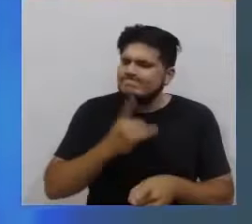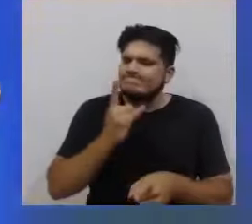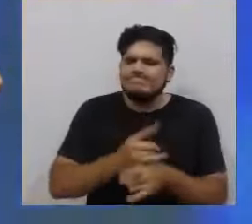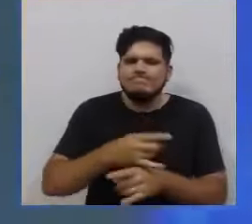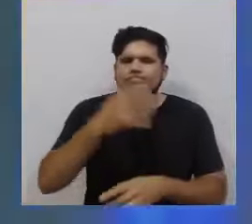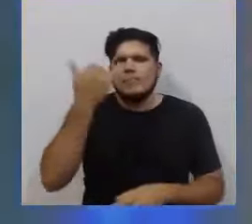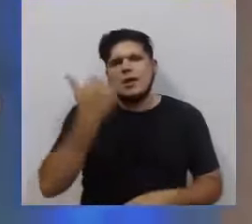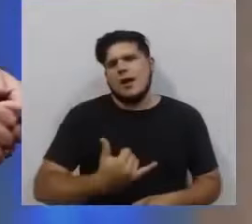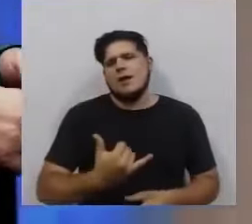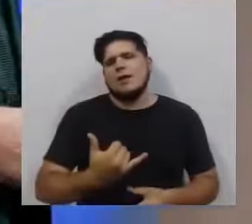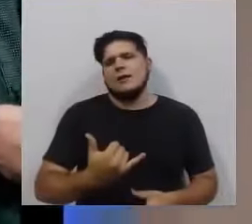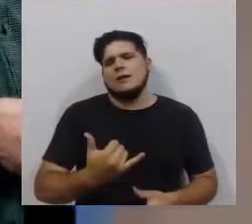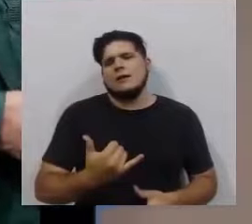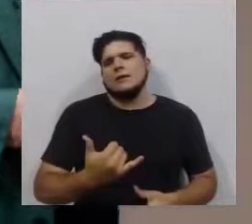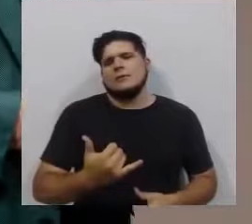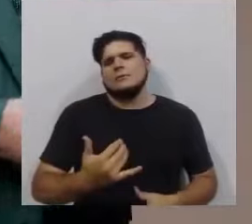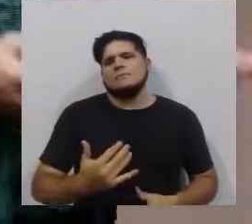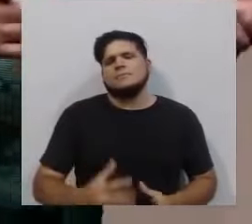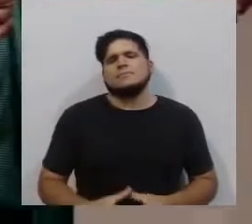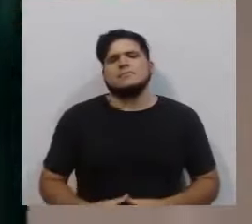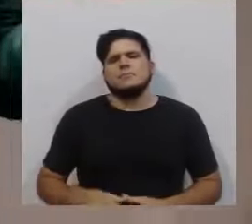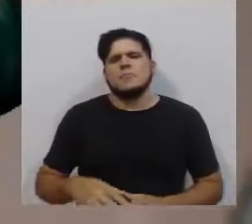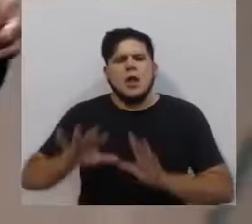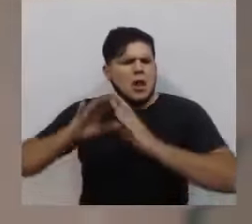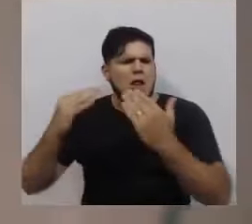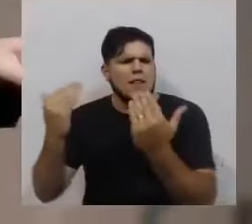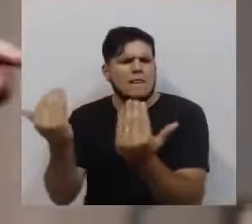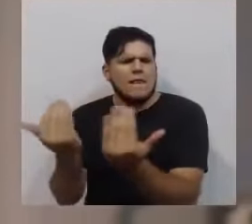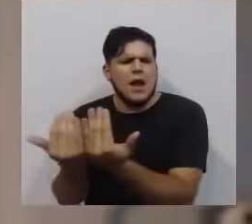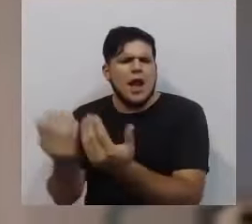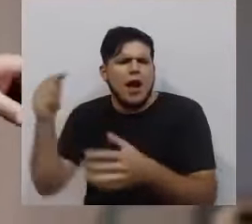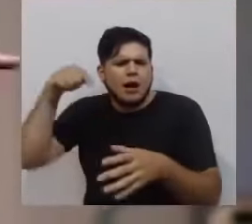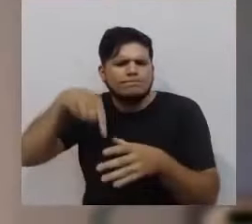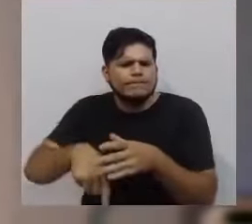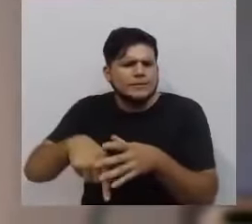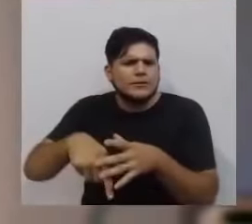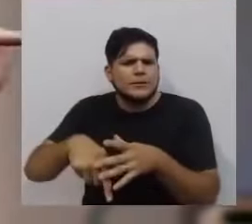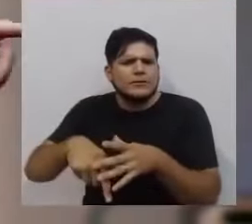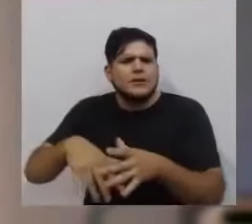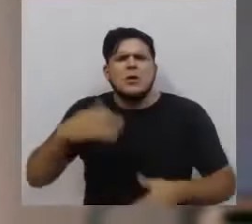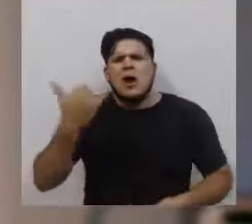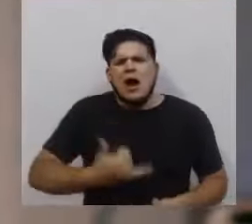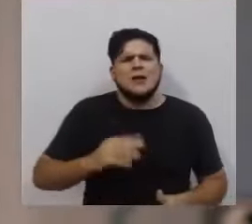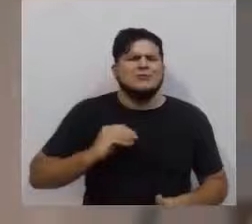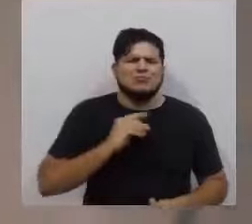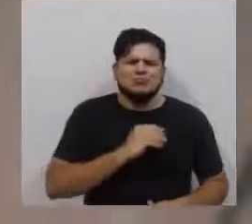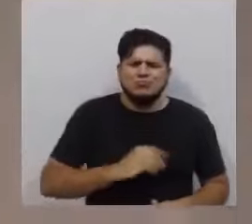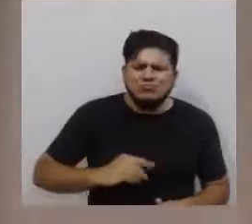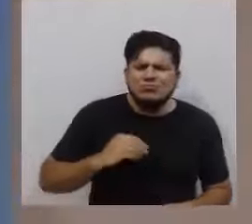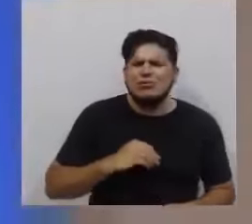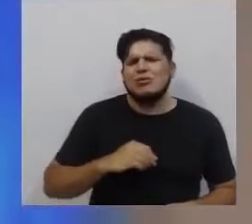hay dolor hay angustia jesús dijo ustedes van a tener mucha lucha mucha